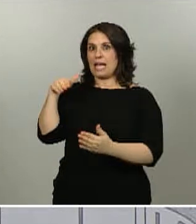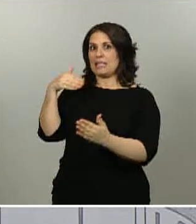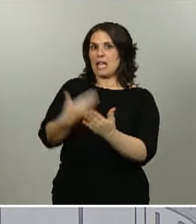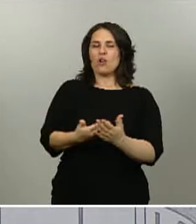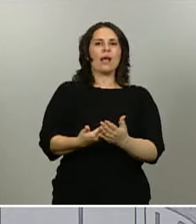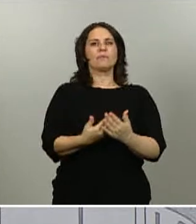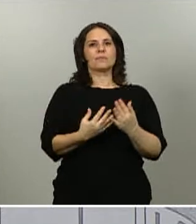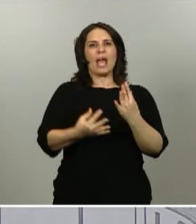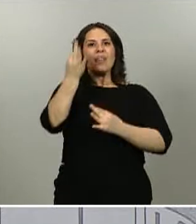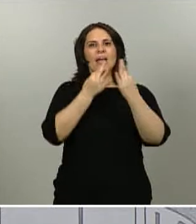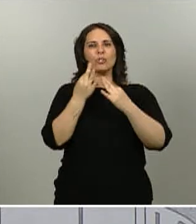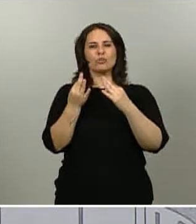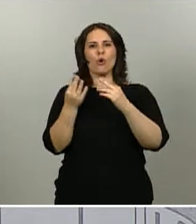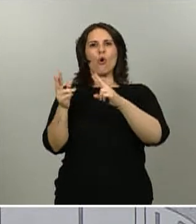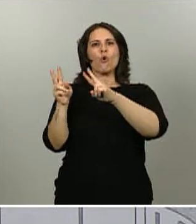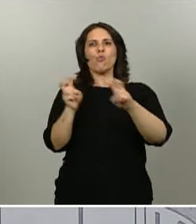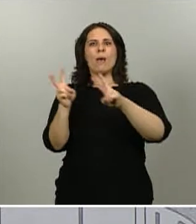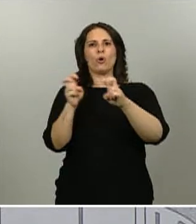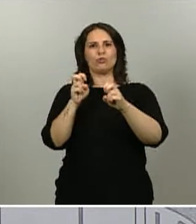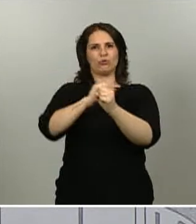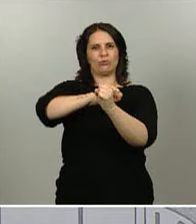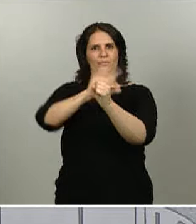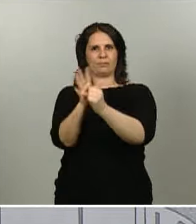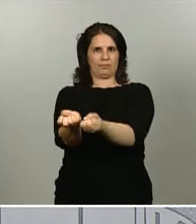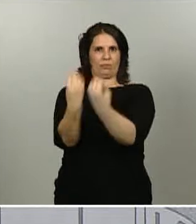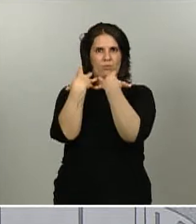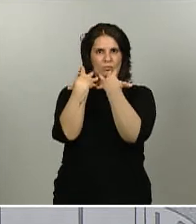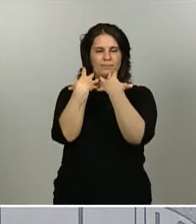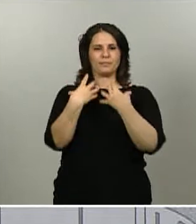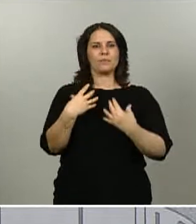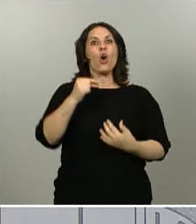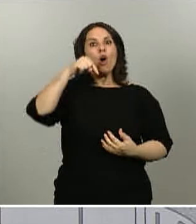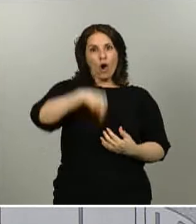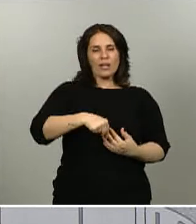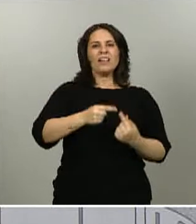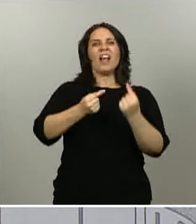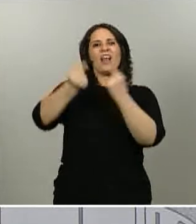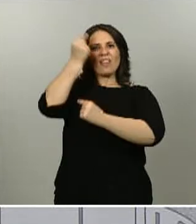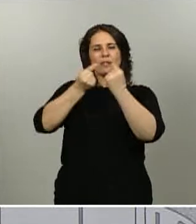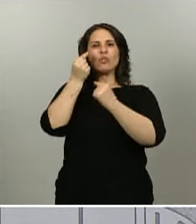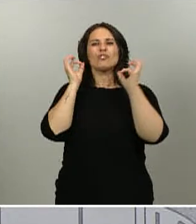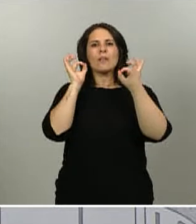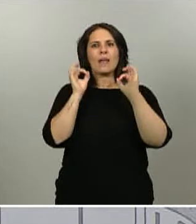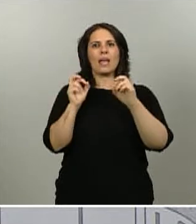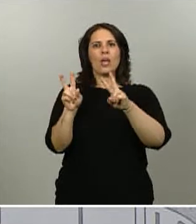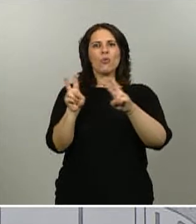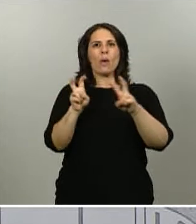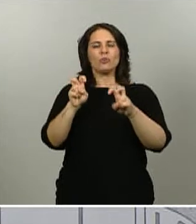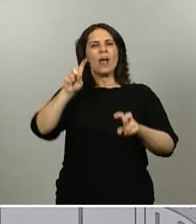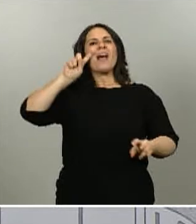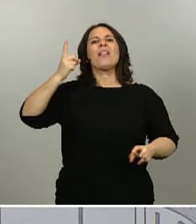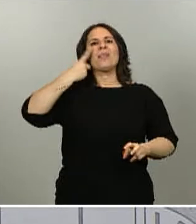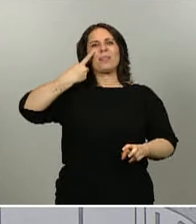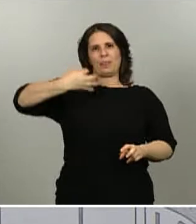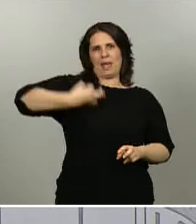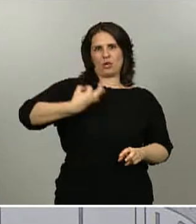nuevas notificaciones. Hoy podemos dar datos de los nuevos diagnosticados en las últimas